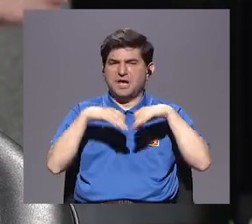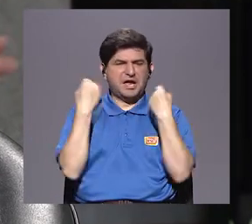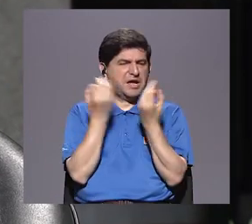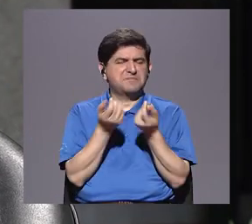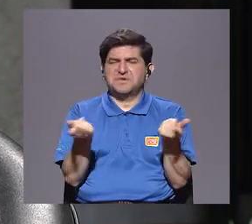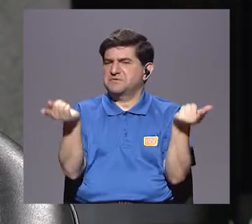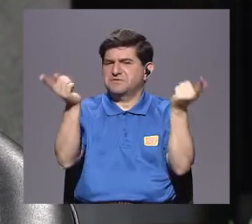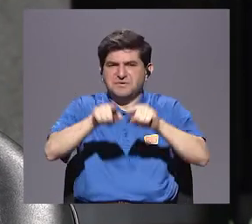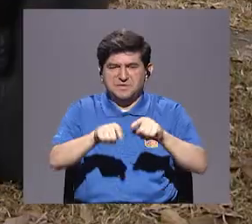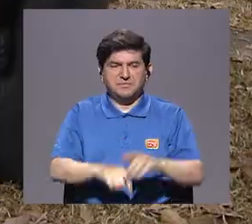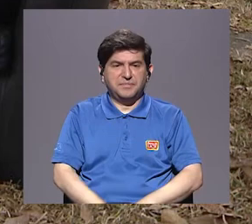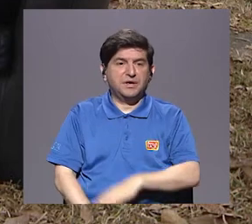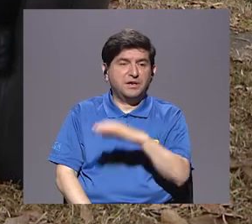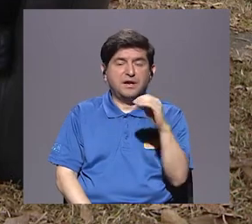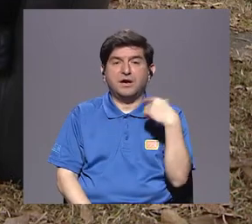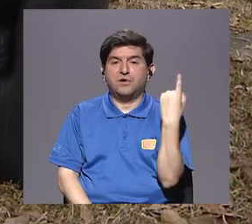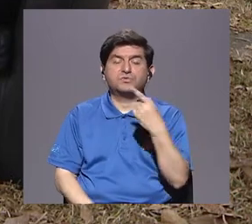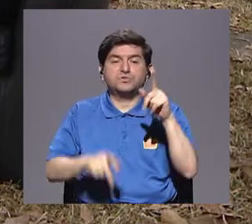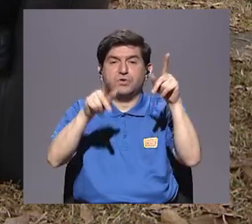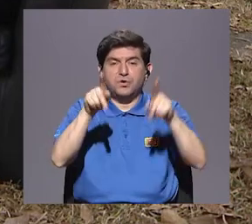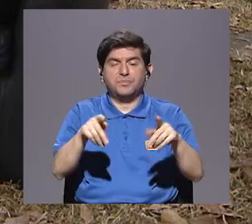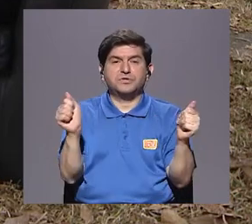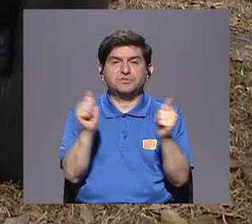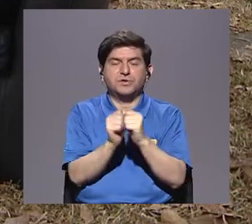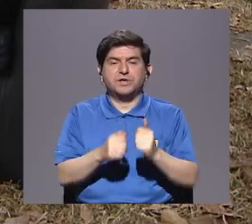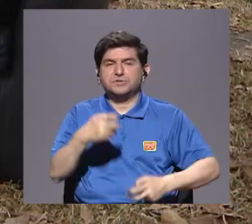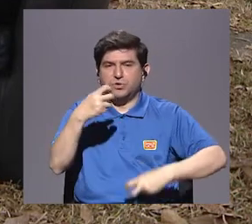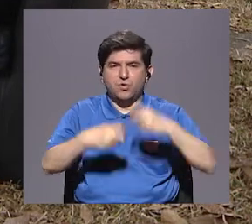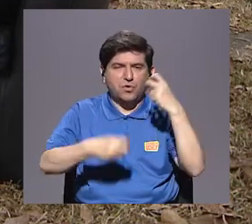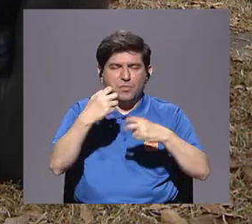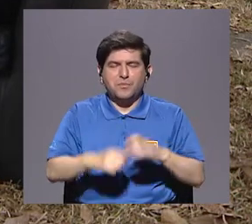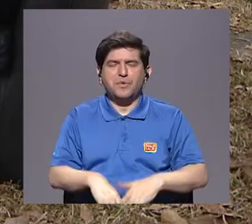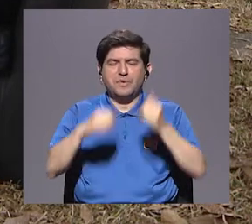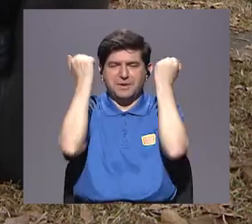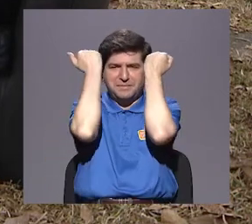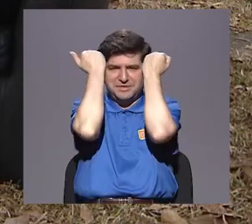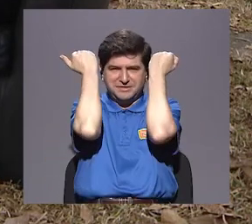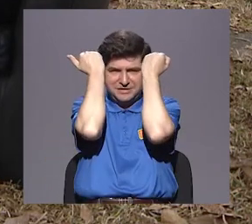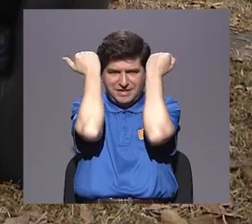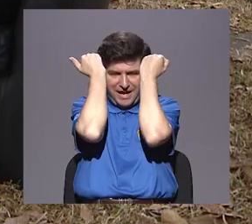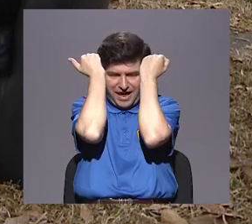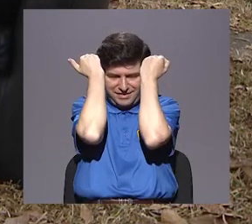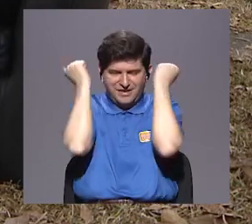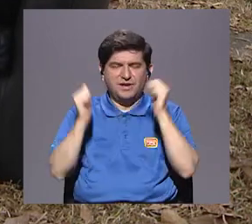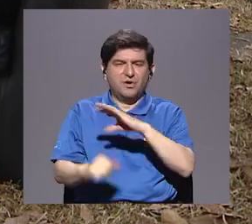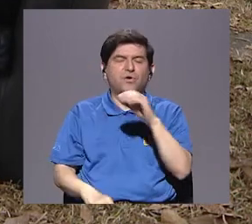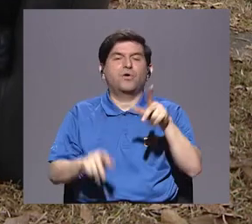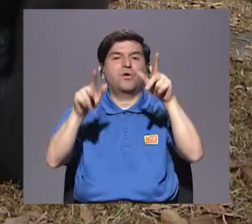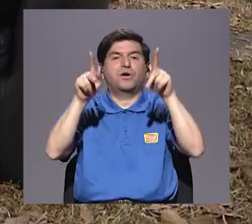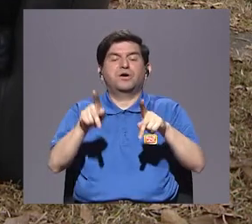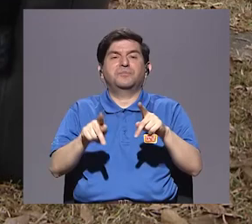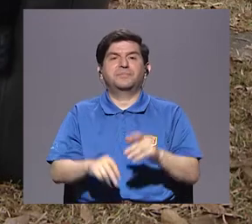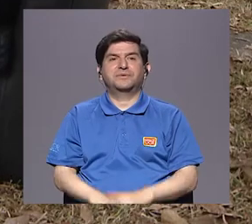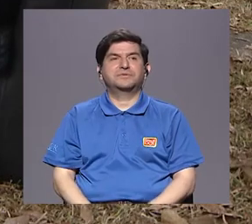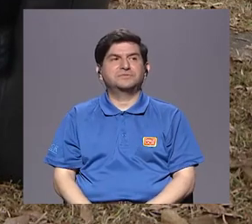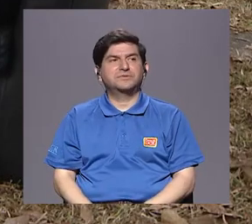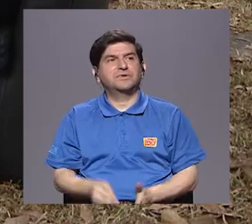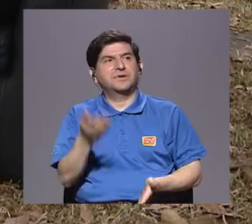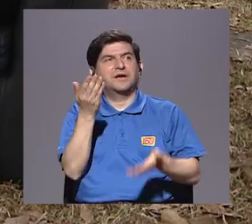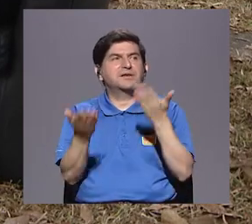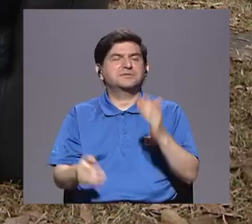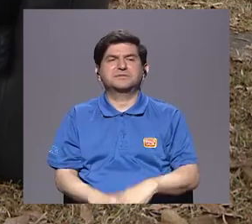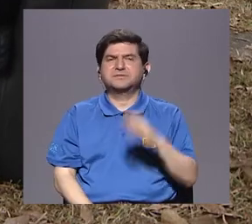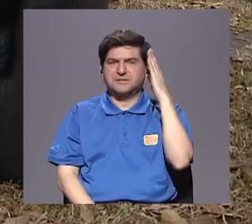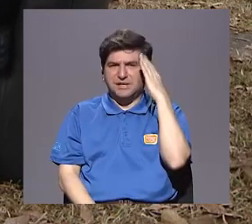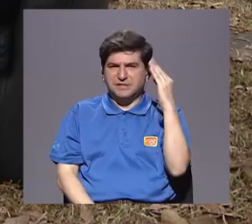no le va a pasar. O a solamente las personas con trastorno psiquiátrico, o solamente las personas que